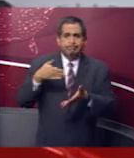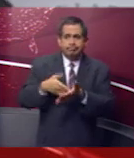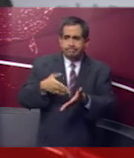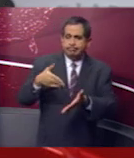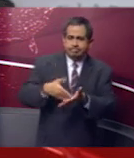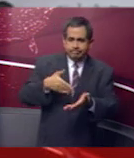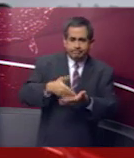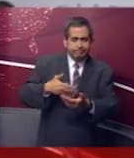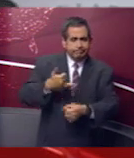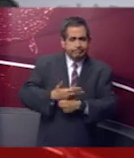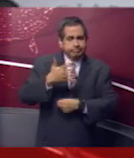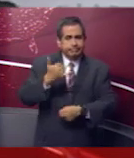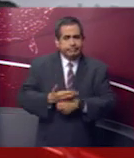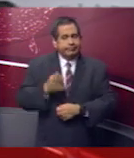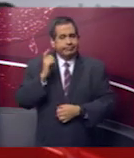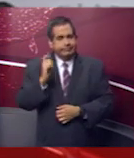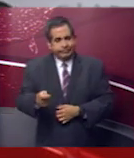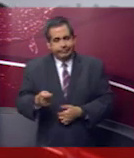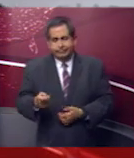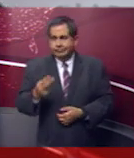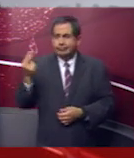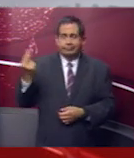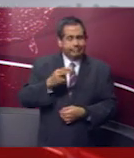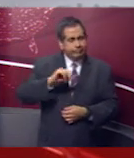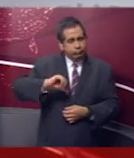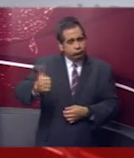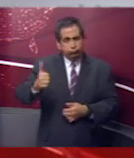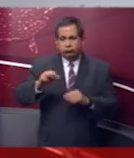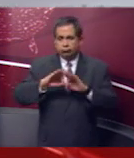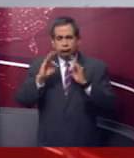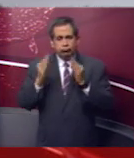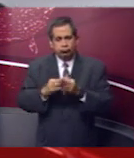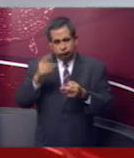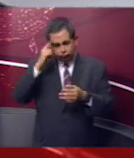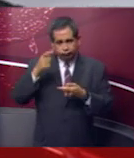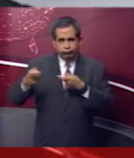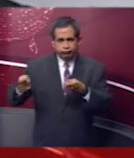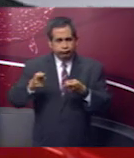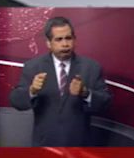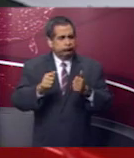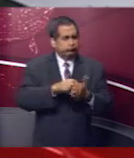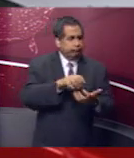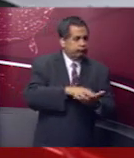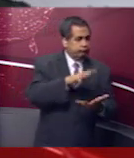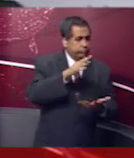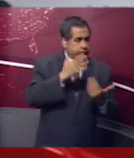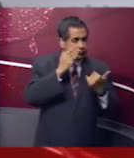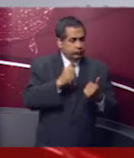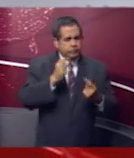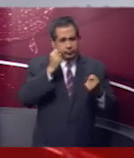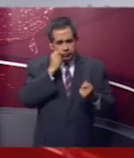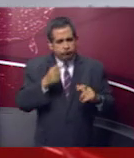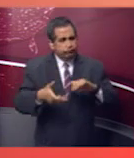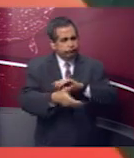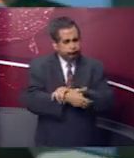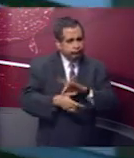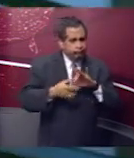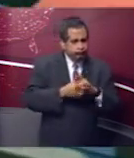a mostrar que se requieren nuevos instrumentos para conducir el país con eficacia y con